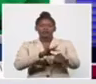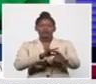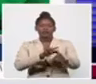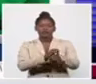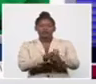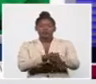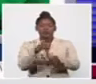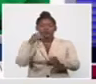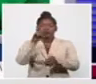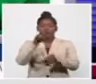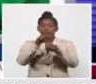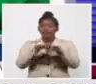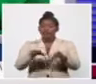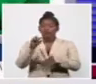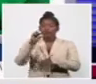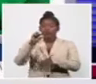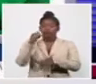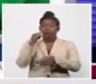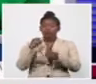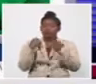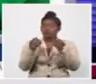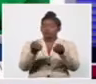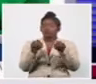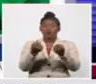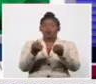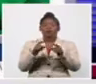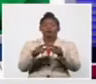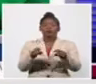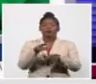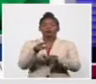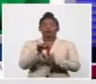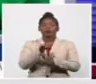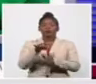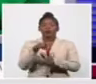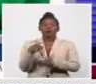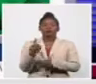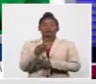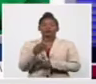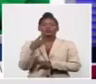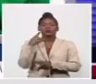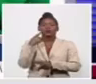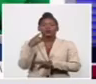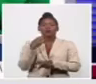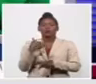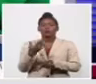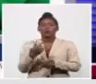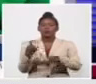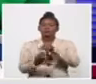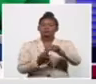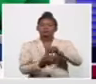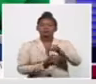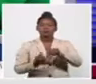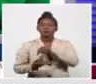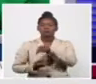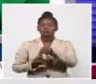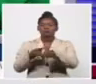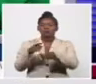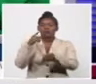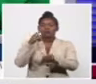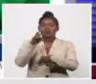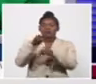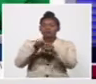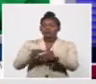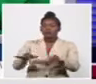que sea capaz de provocar, sino que realmente la transmisión hace que este comportamiento